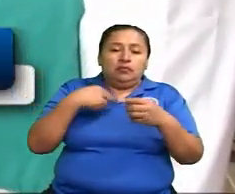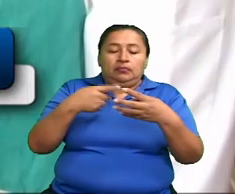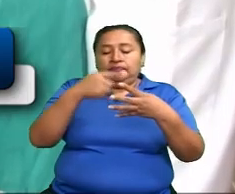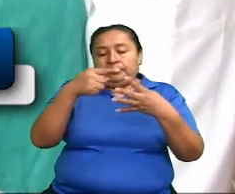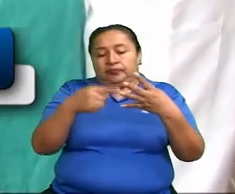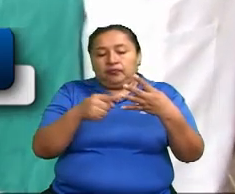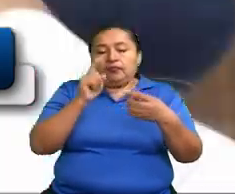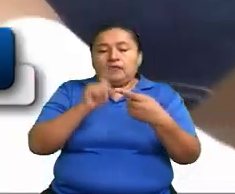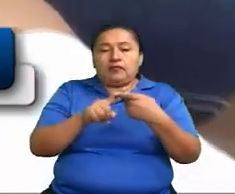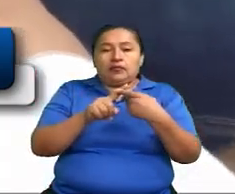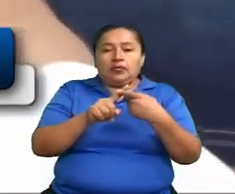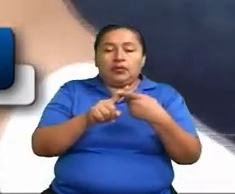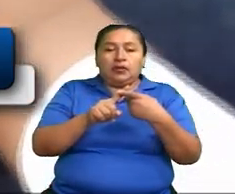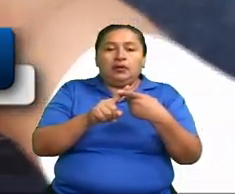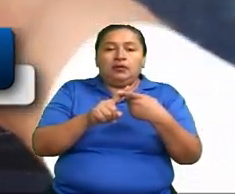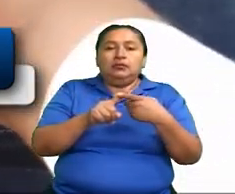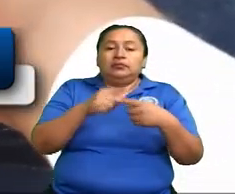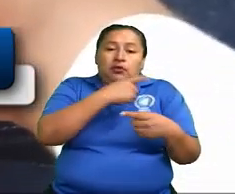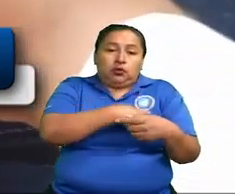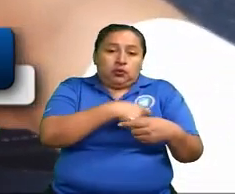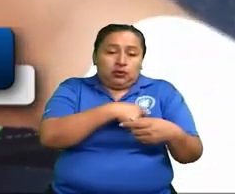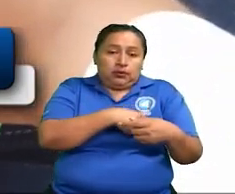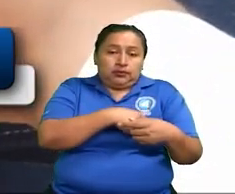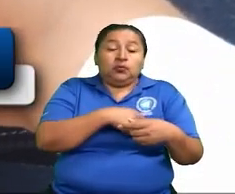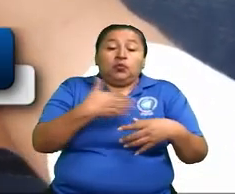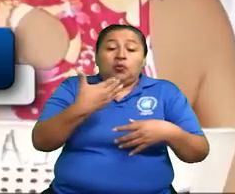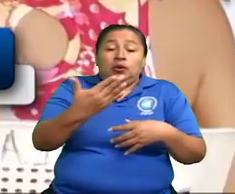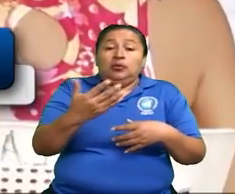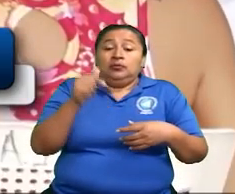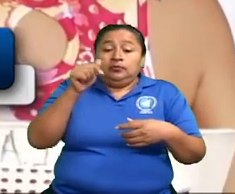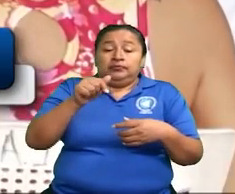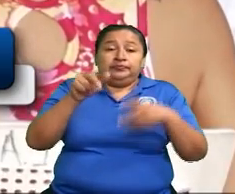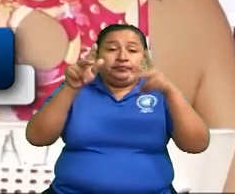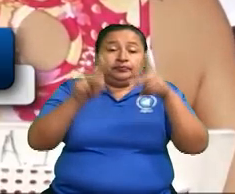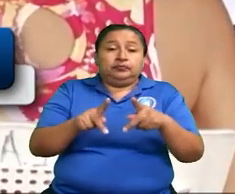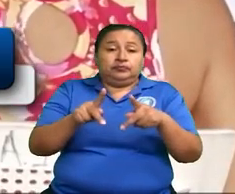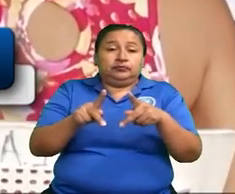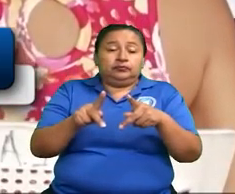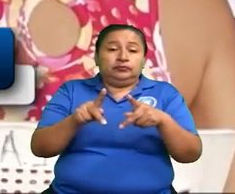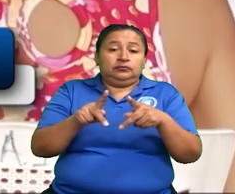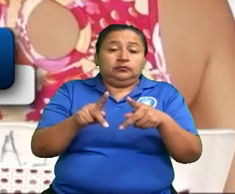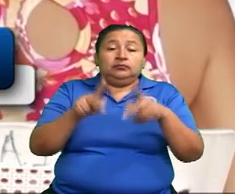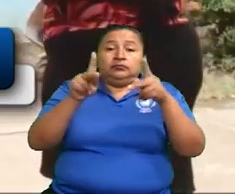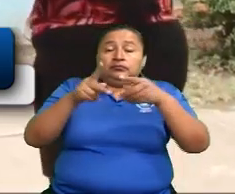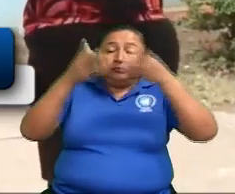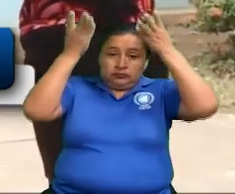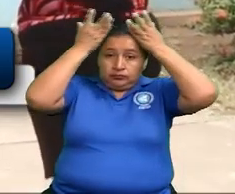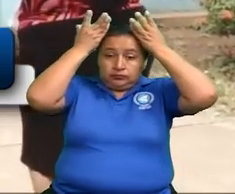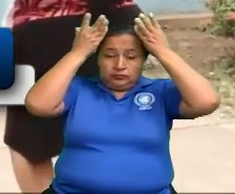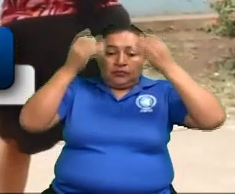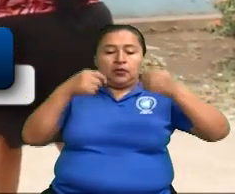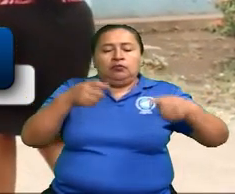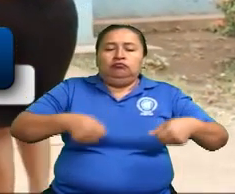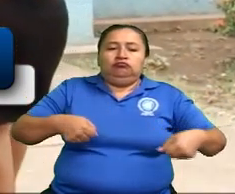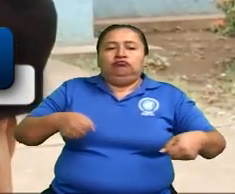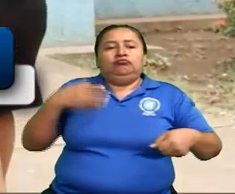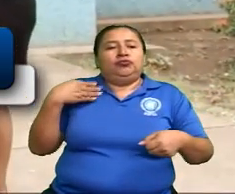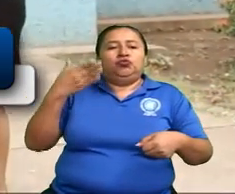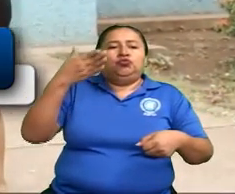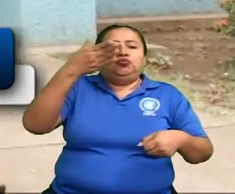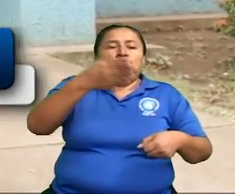4 estrategias. La estrategia escolar, que es cuando el grupo de enfermeras acude